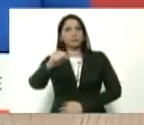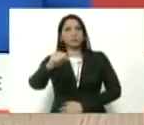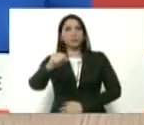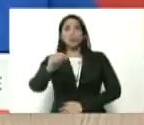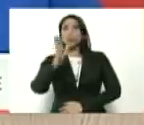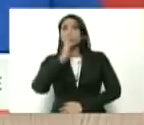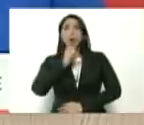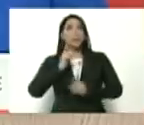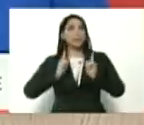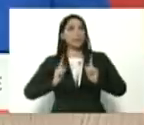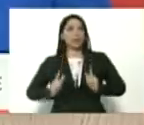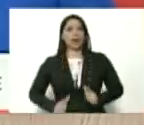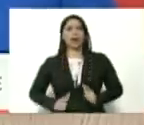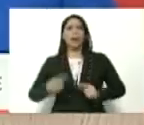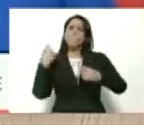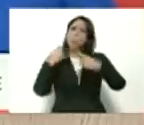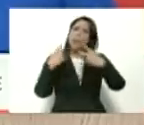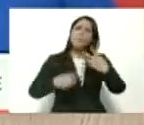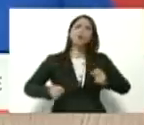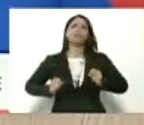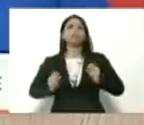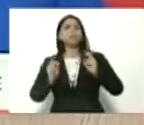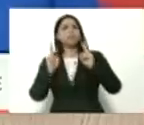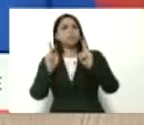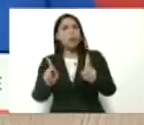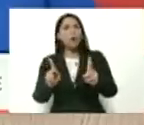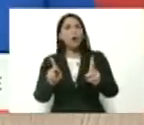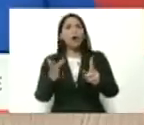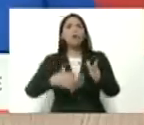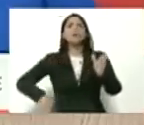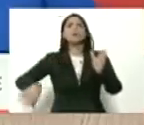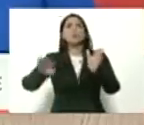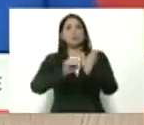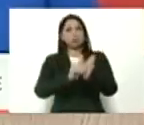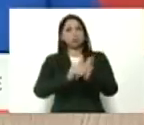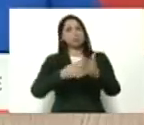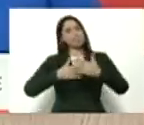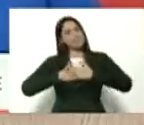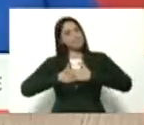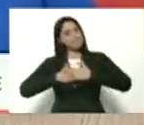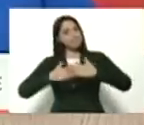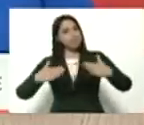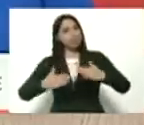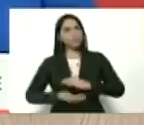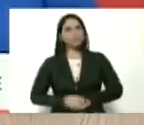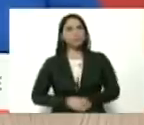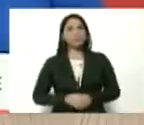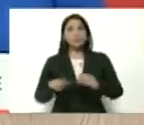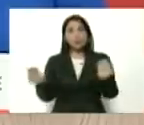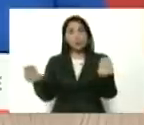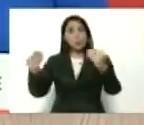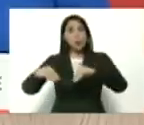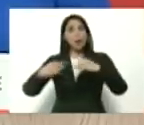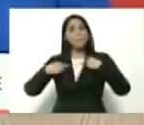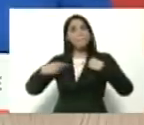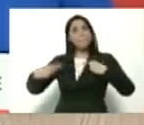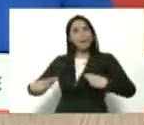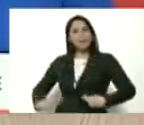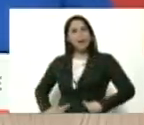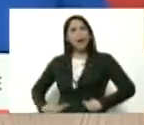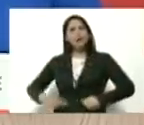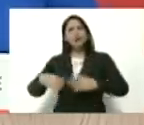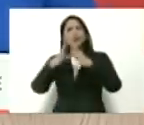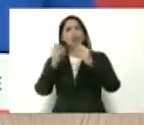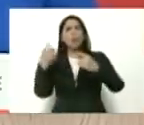incansablemente, en múltiples oportunidades, ha ratificado su disposición a un acuerdo humanitario. Que todos